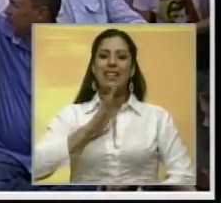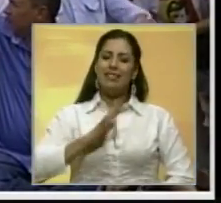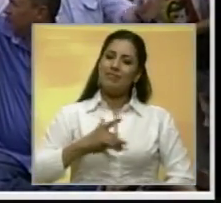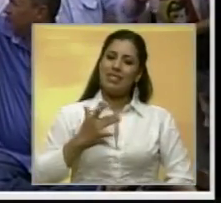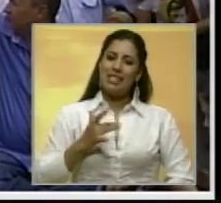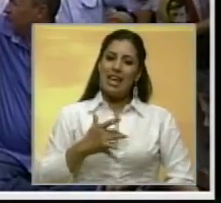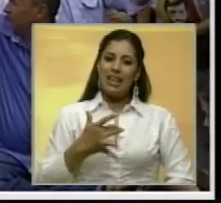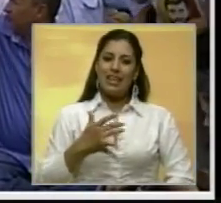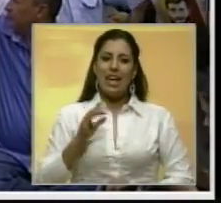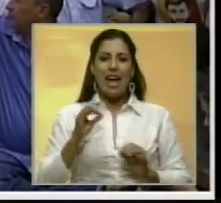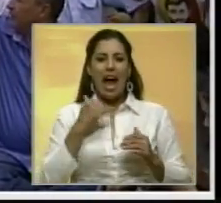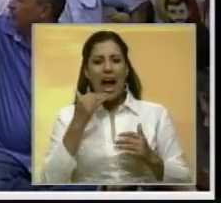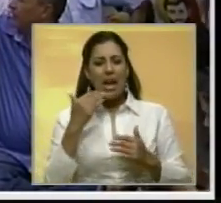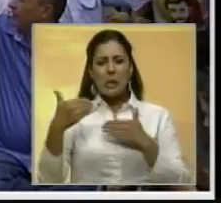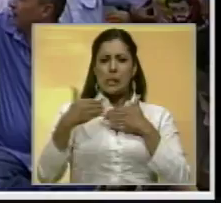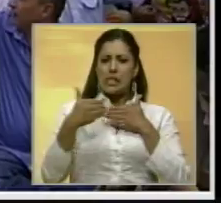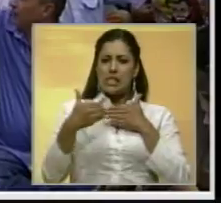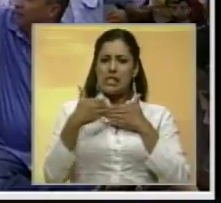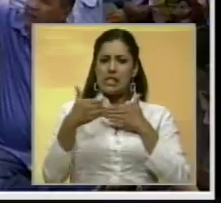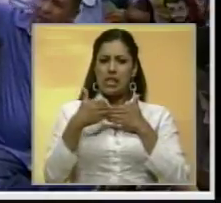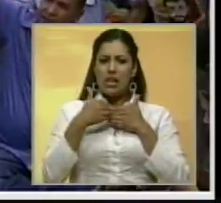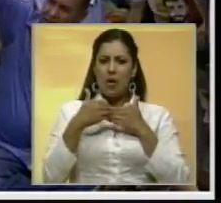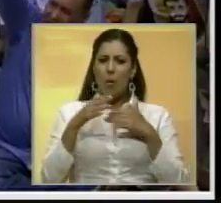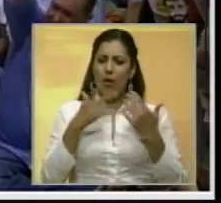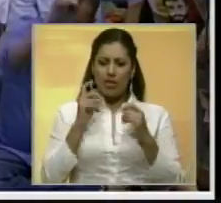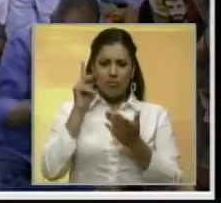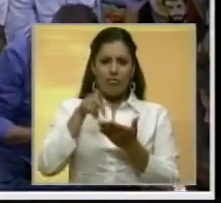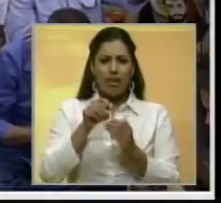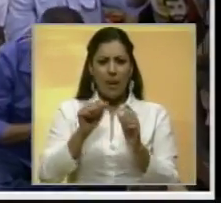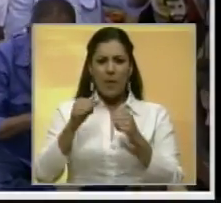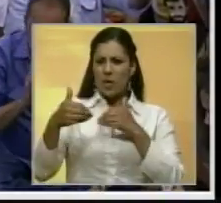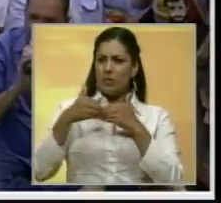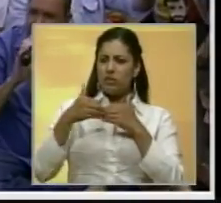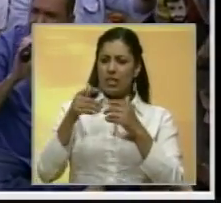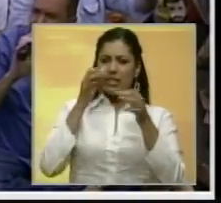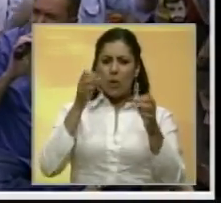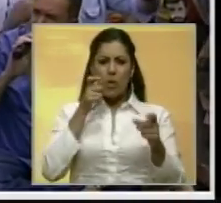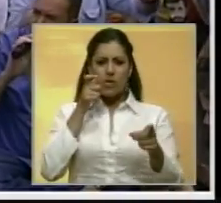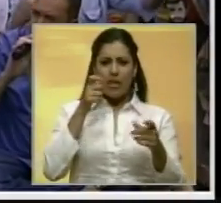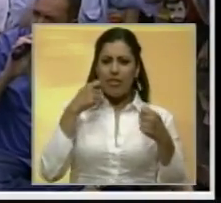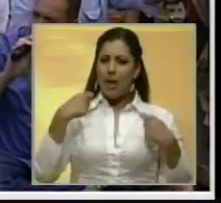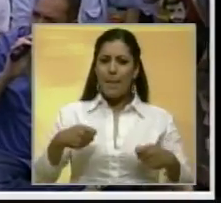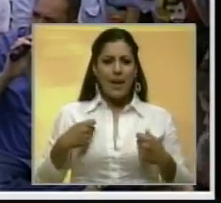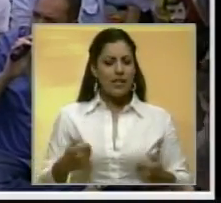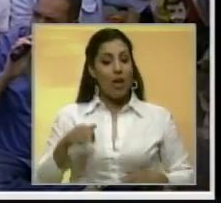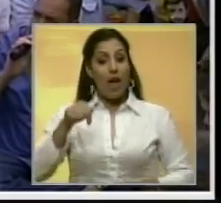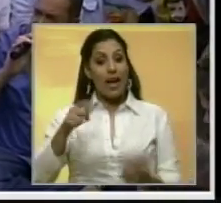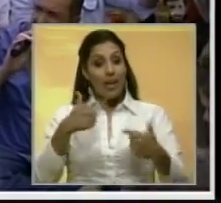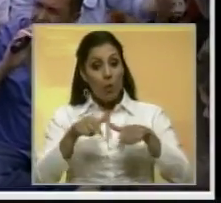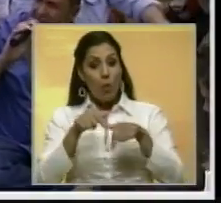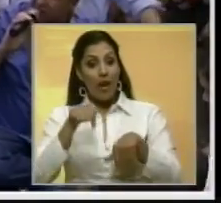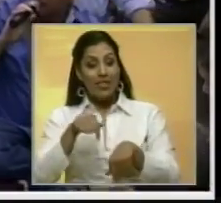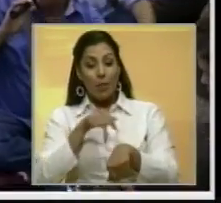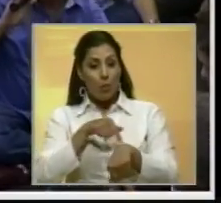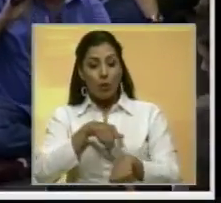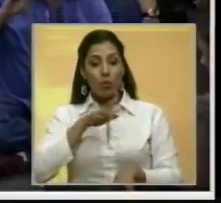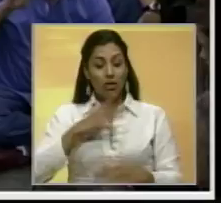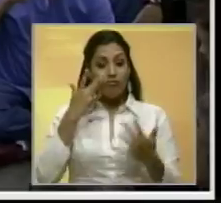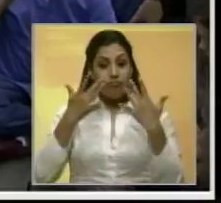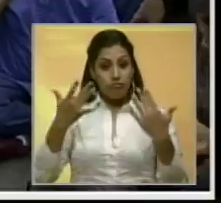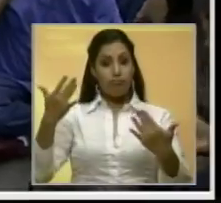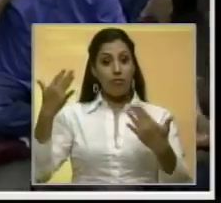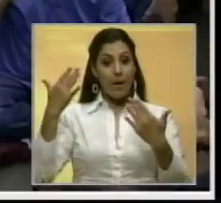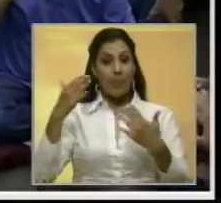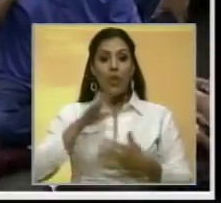sentido una especie de persecución por organismos de seguridad. Acá en este momento, como pueden ver ustedes en las